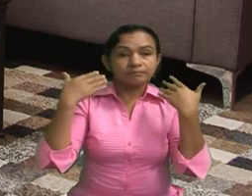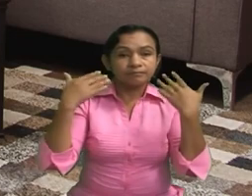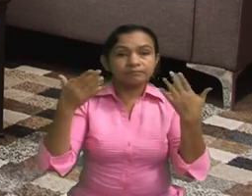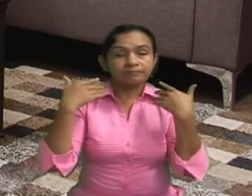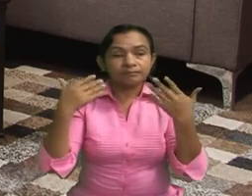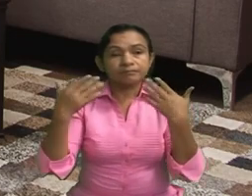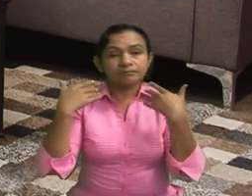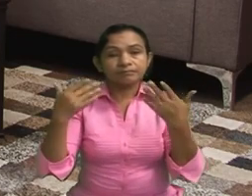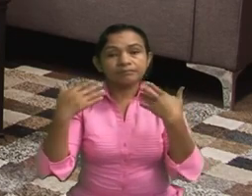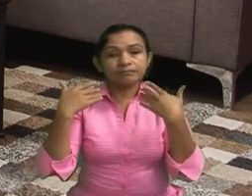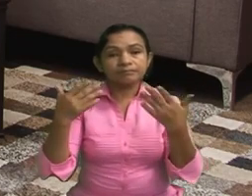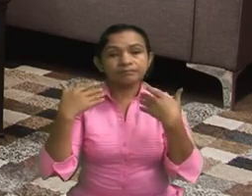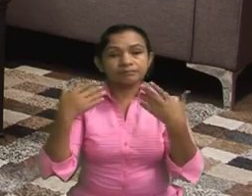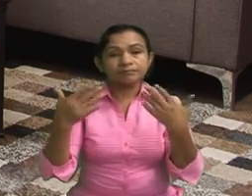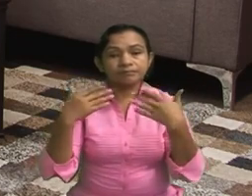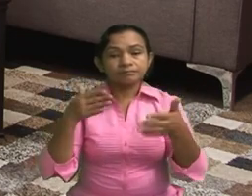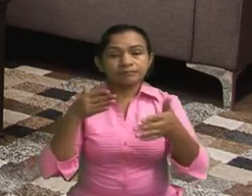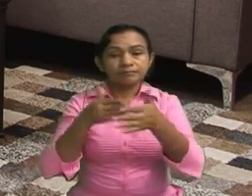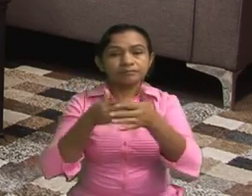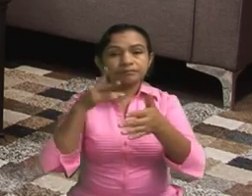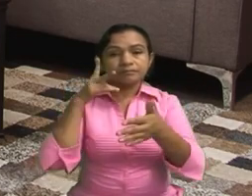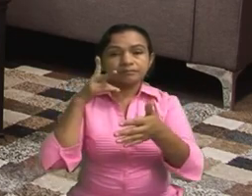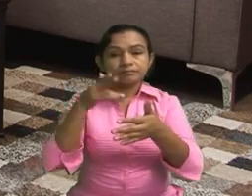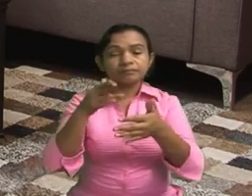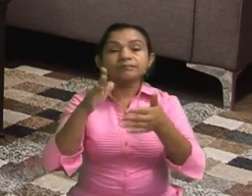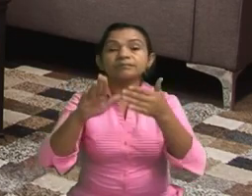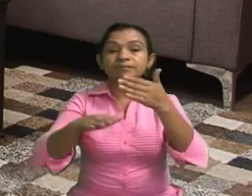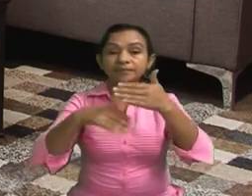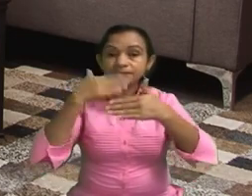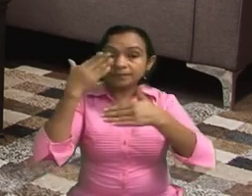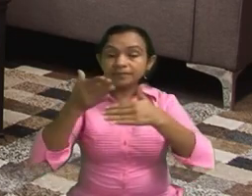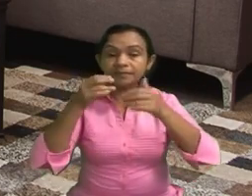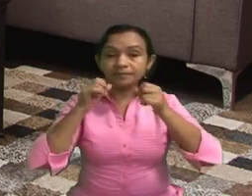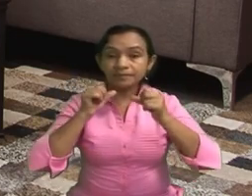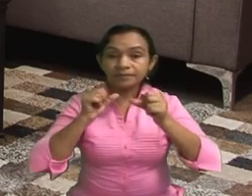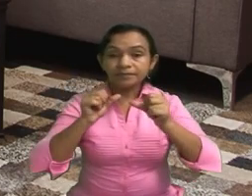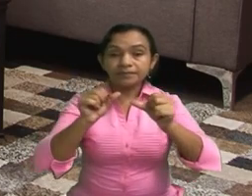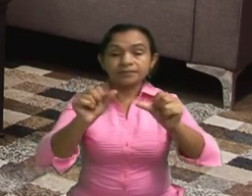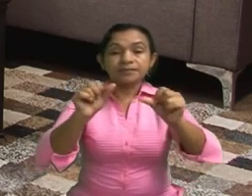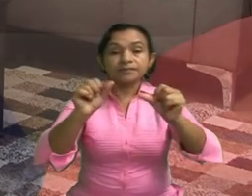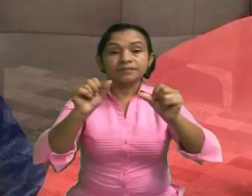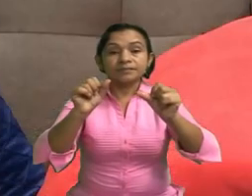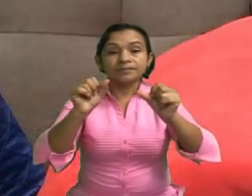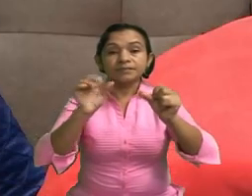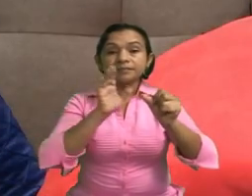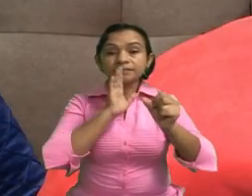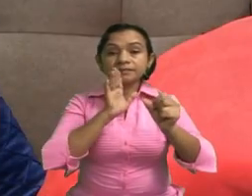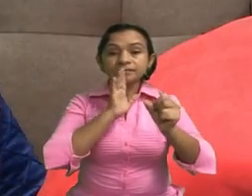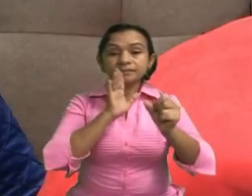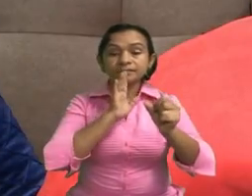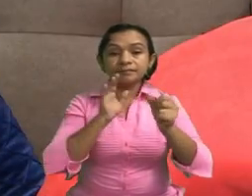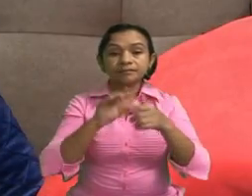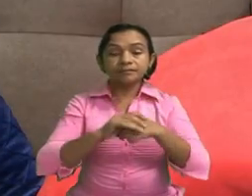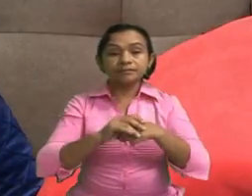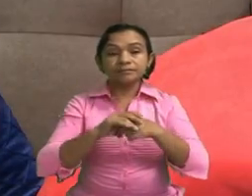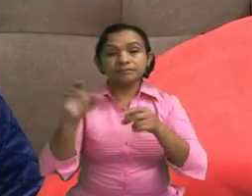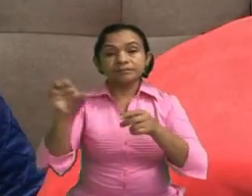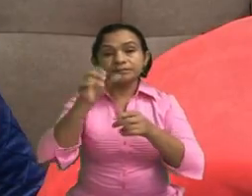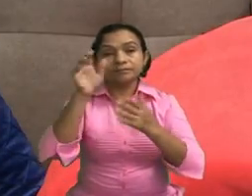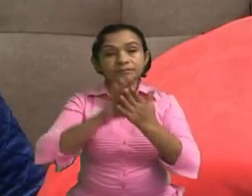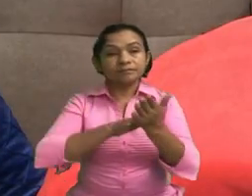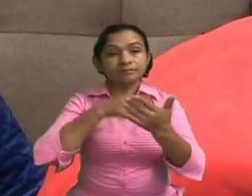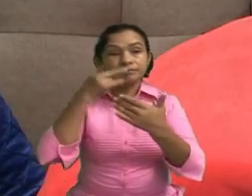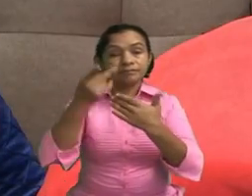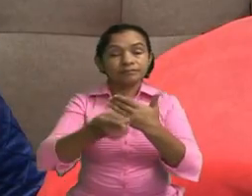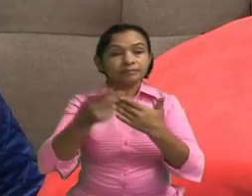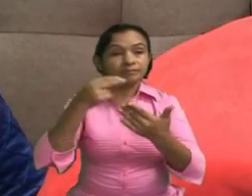habláramos un poquito más de esto. Vamos a hacer una pausa. Claro que sí. Y cuando regresemos vamos a hablar sobre este otro programa que